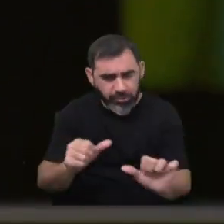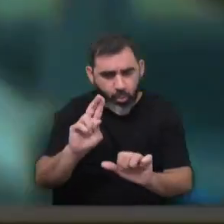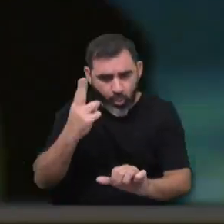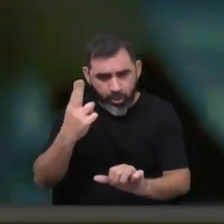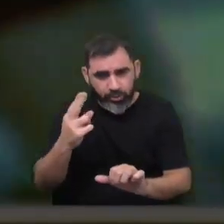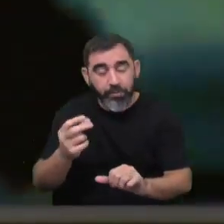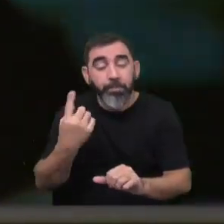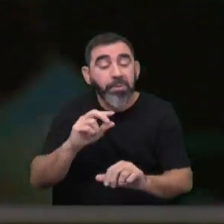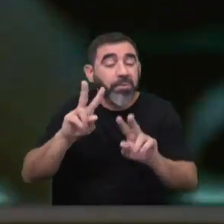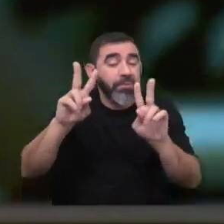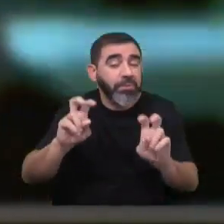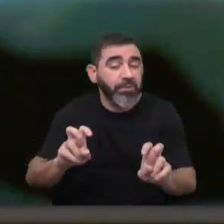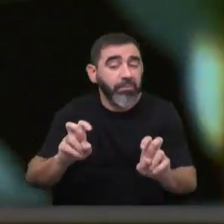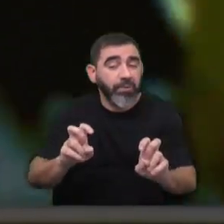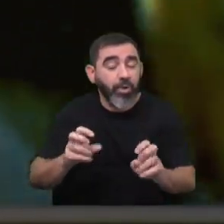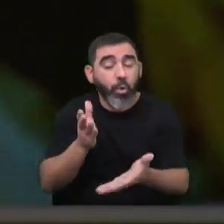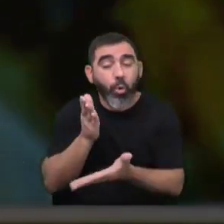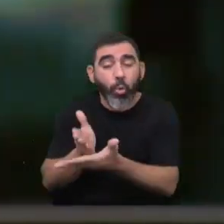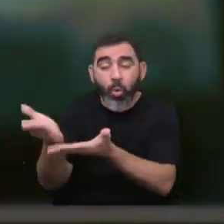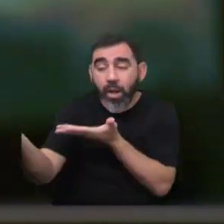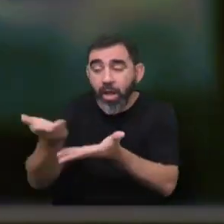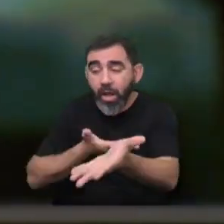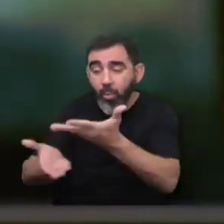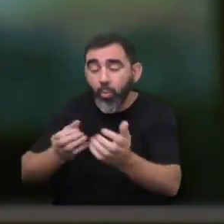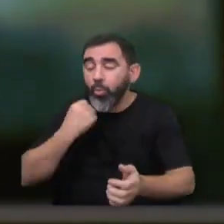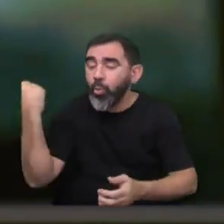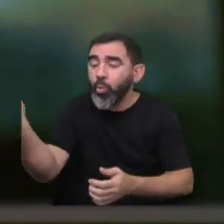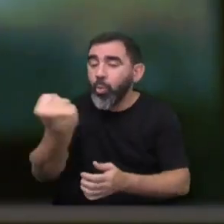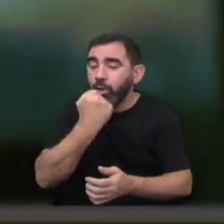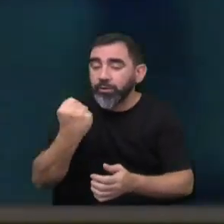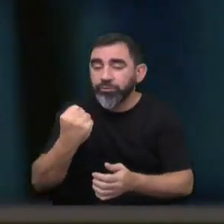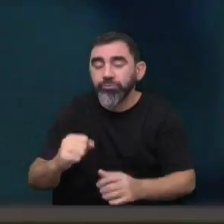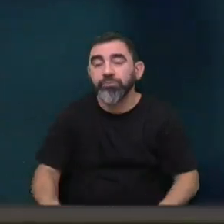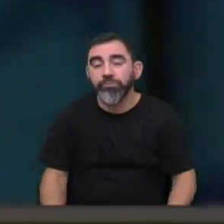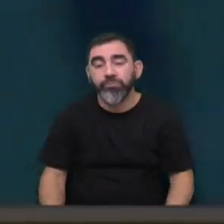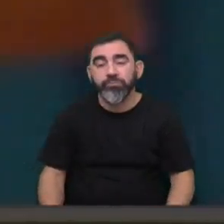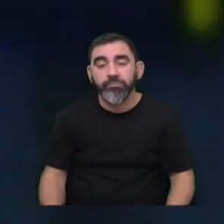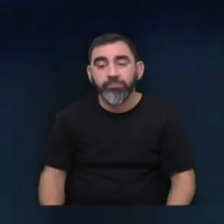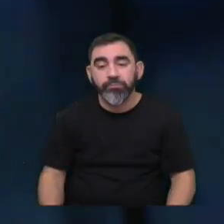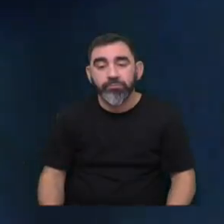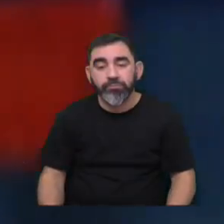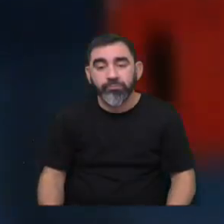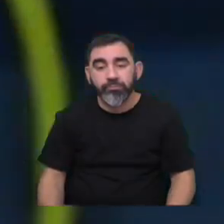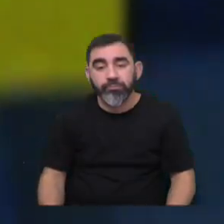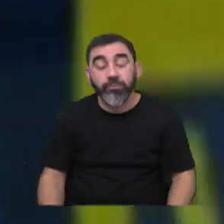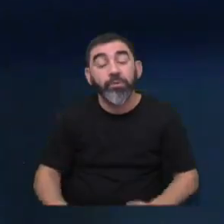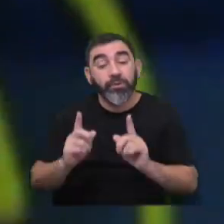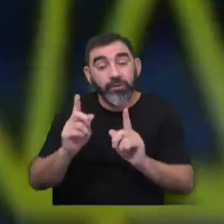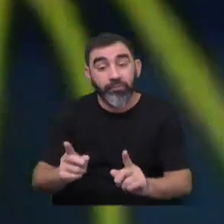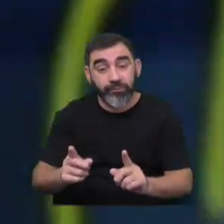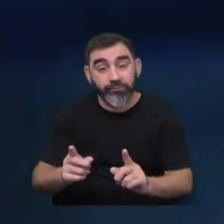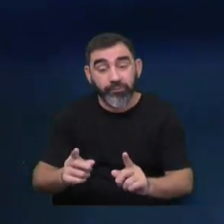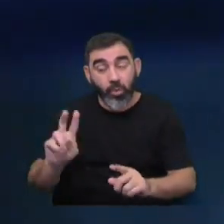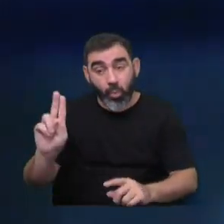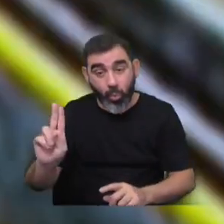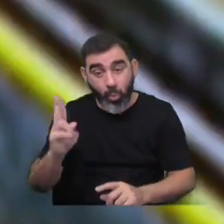tema de la colaboración entre grupos de investigación es imprescindible y es primordial. Excelente. No, además, teniendo en cuenta que